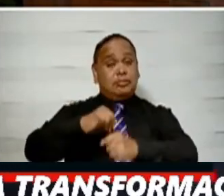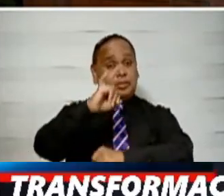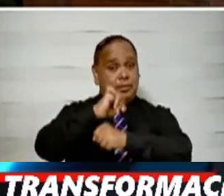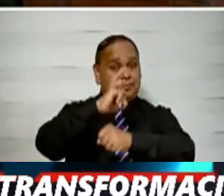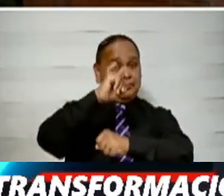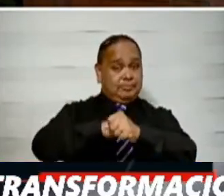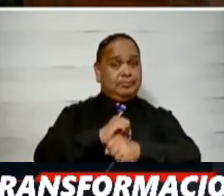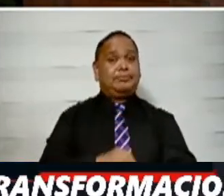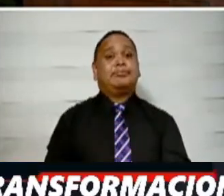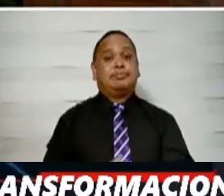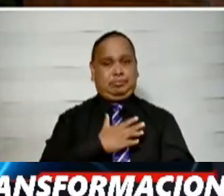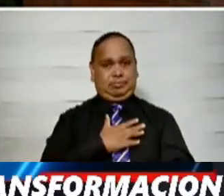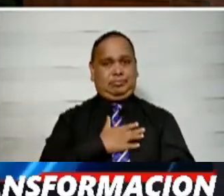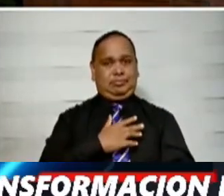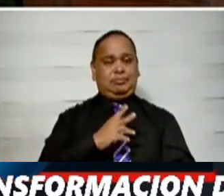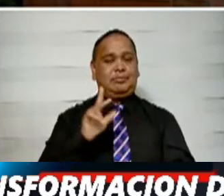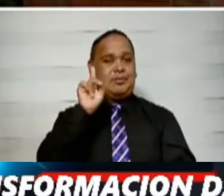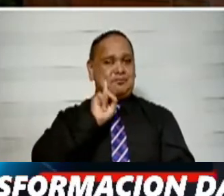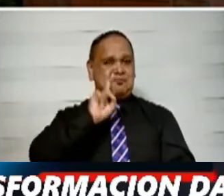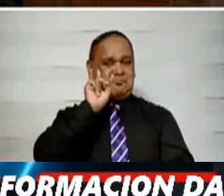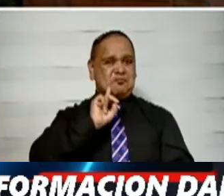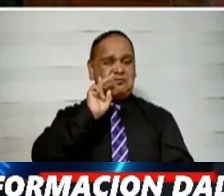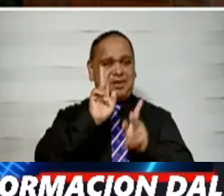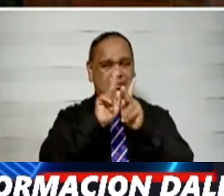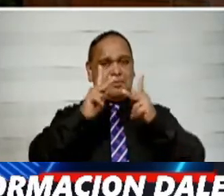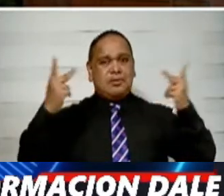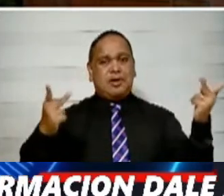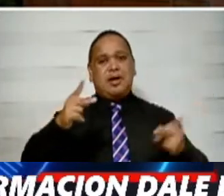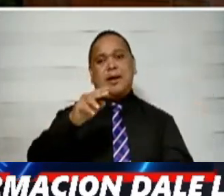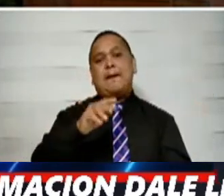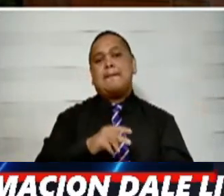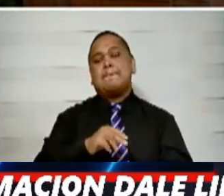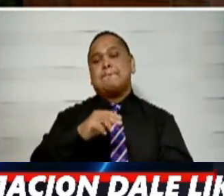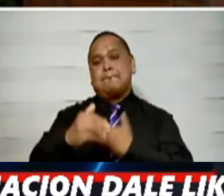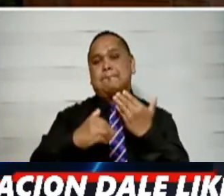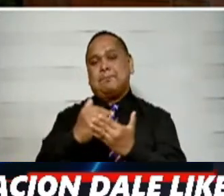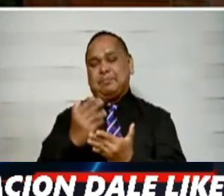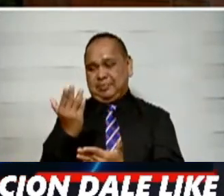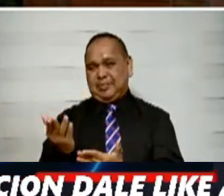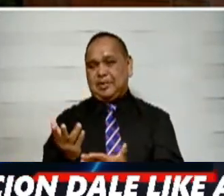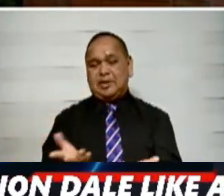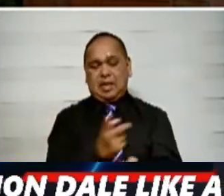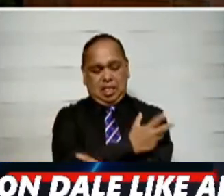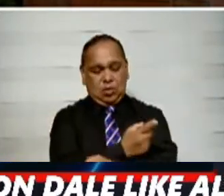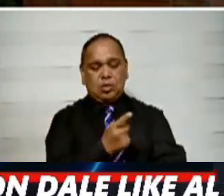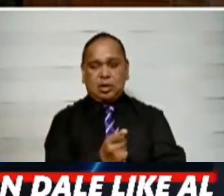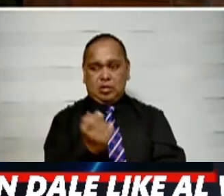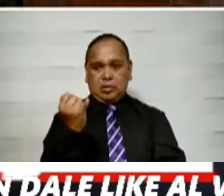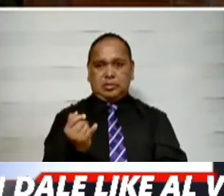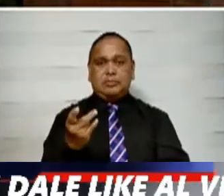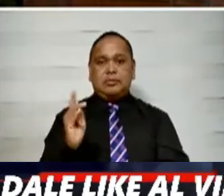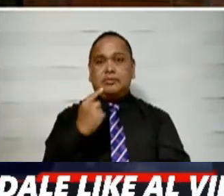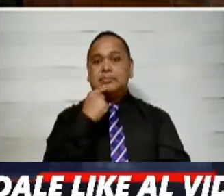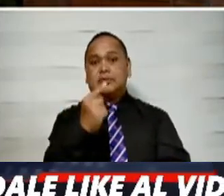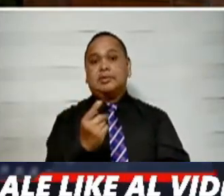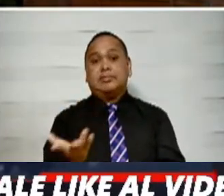conozco a una periodista de Proceso que ella sí es muy decente, mantuvo esa línea de decencia y que digo, pues creo que está perdiendo el tiempo